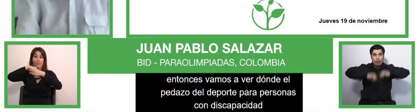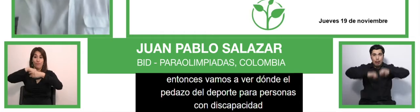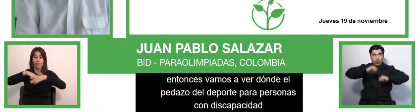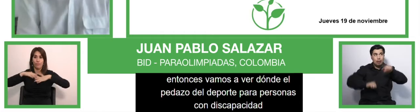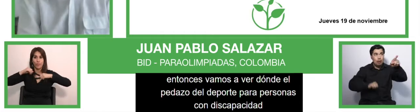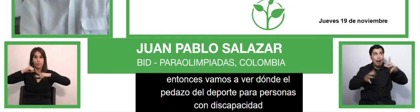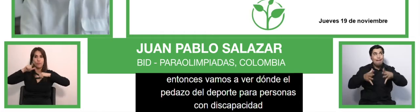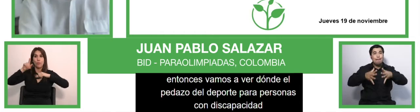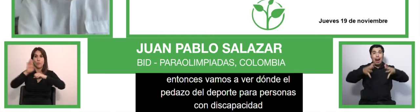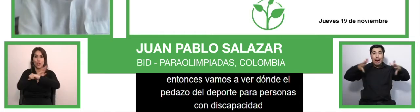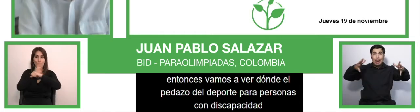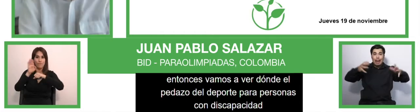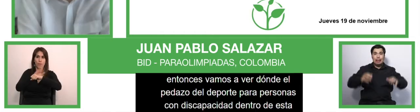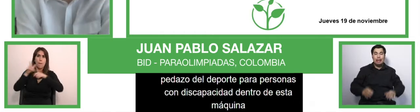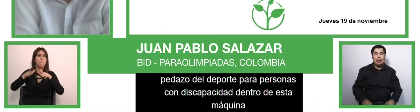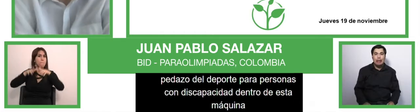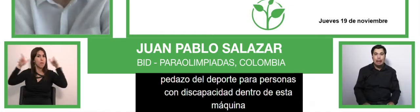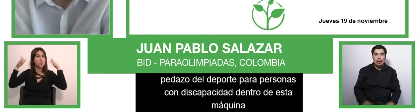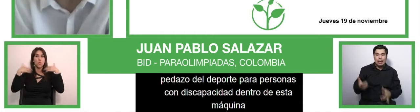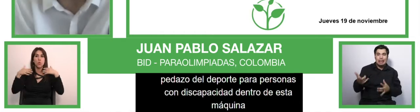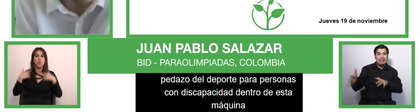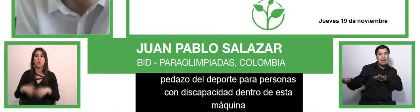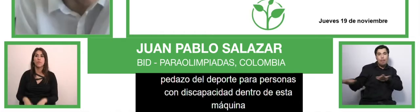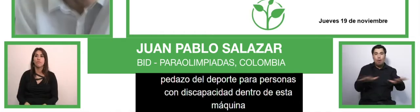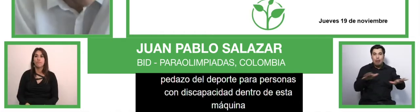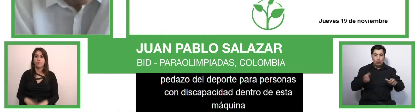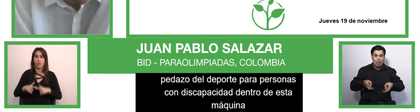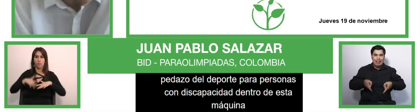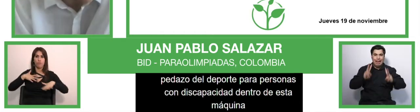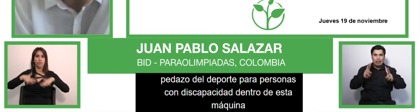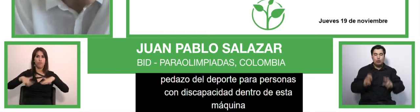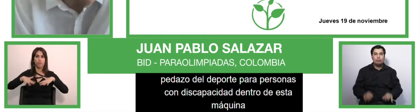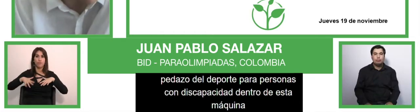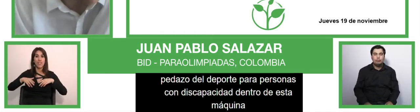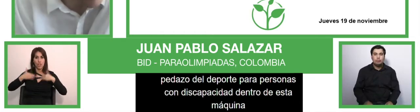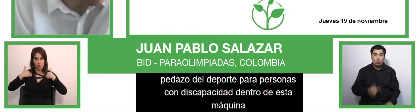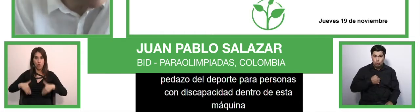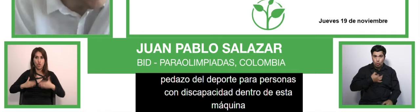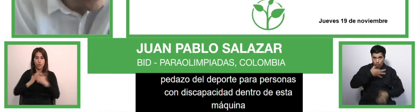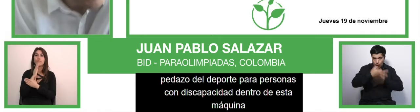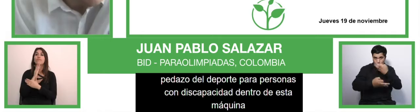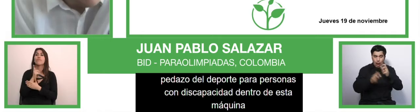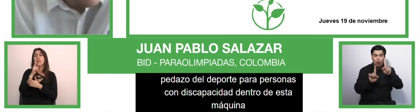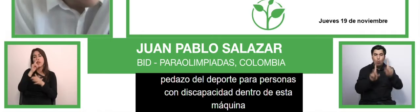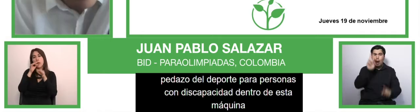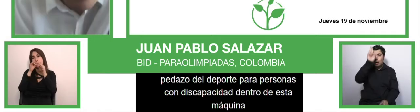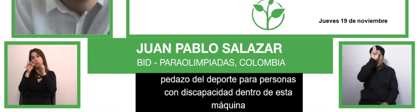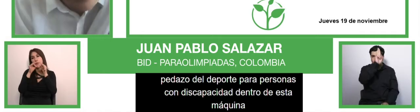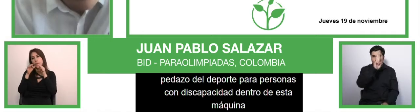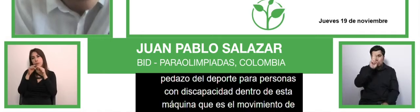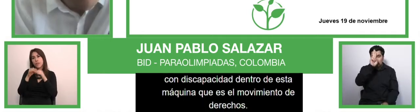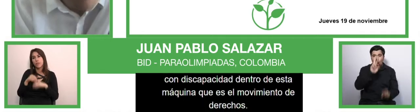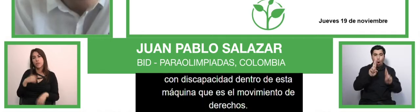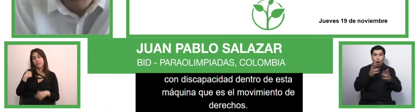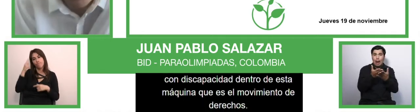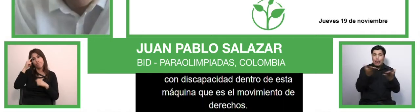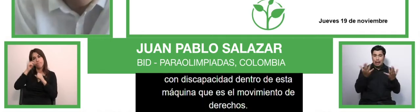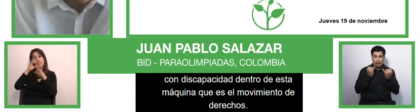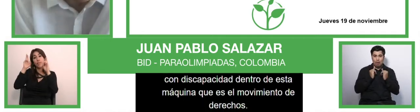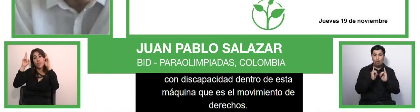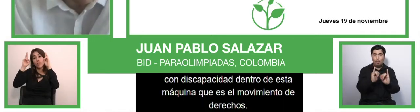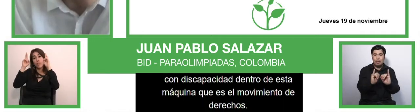es el movimiento de derechos. Voy a dejarles algunas reflexiones, espero que esta